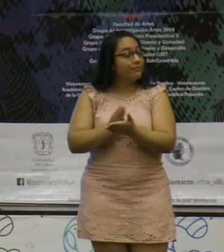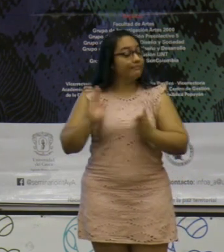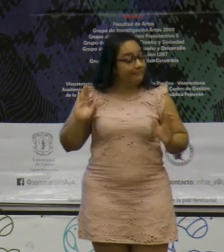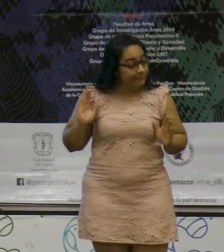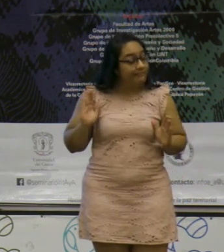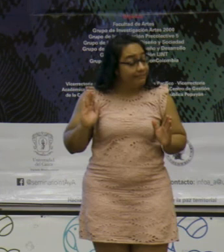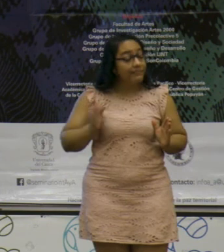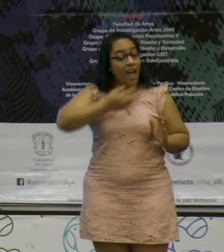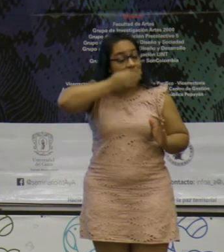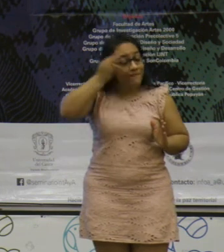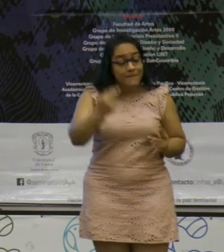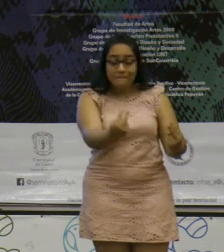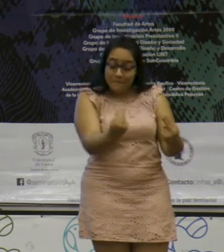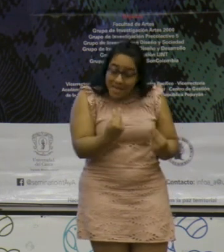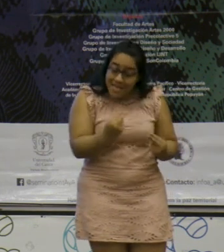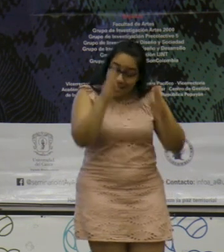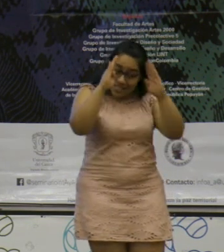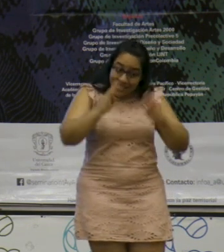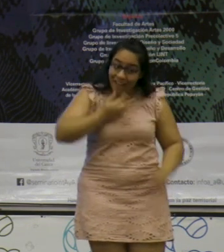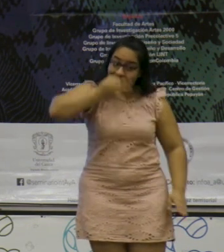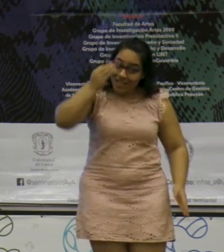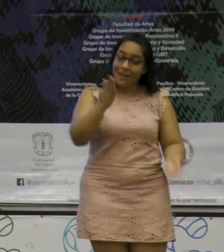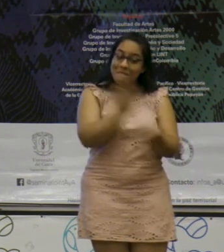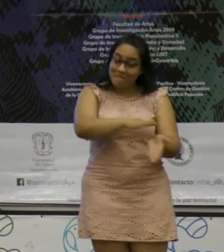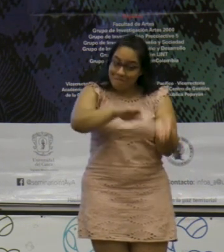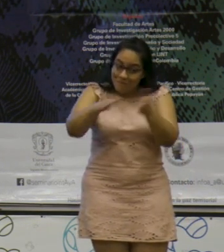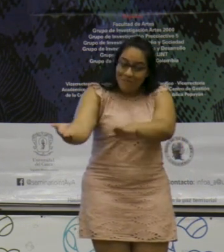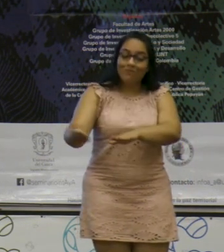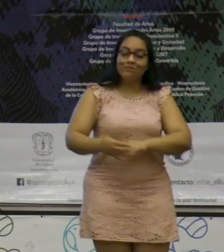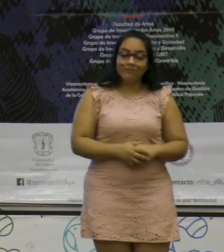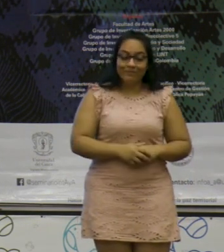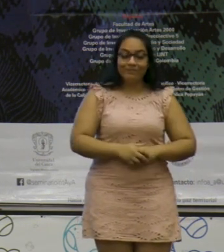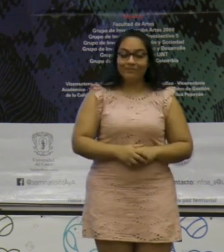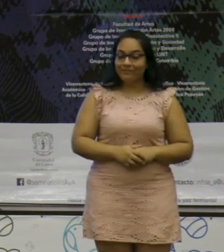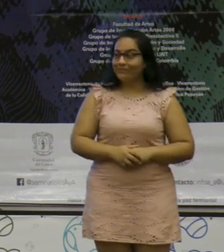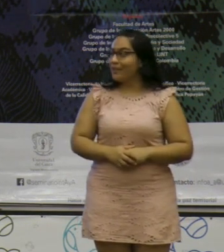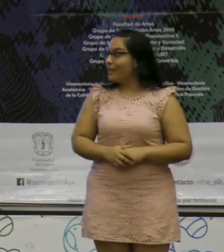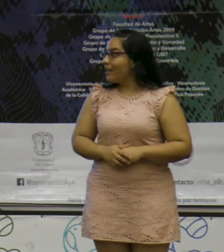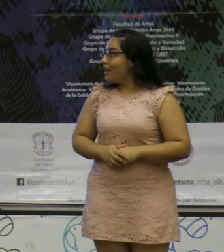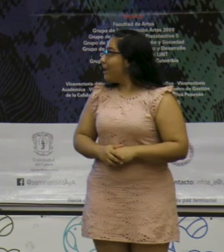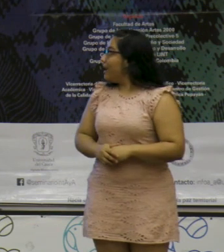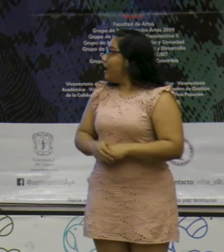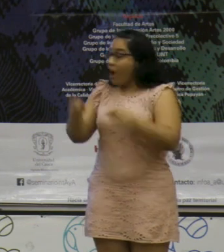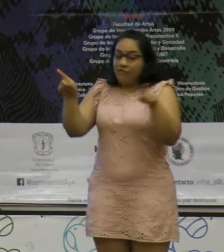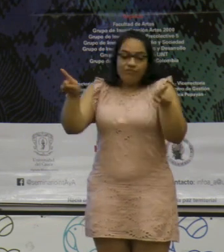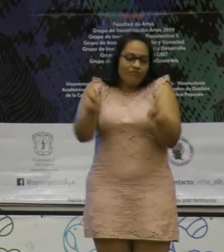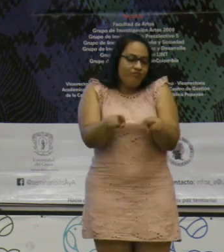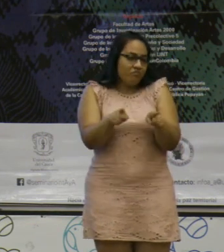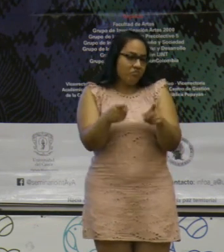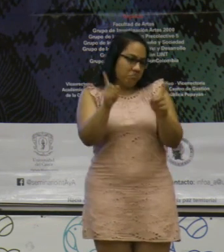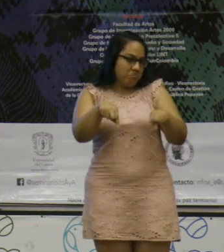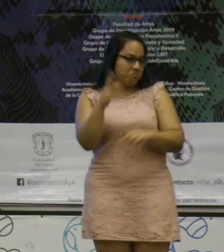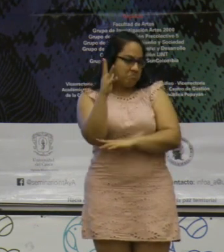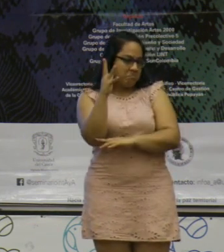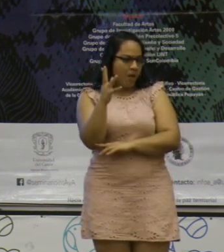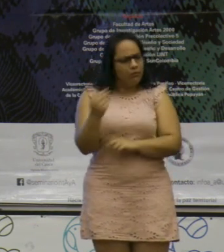Te mueres, mírenme. Te mueres. Esto a manera de conclusión quisiera dejarlos puesto también.